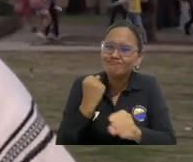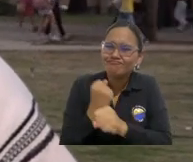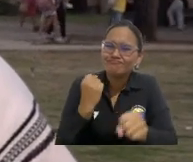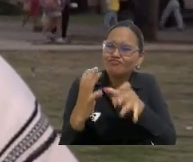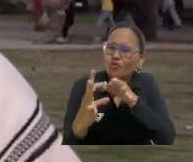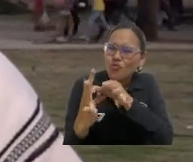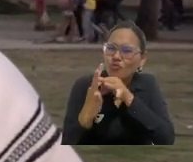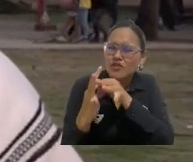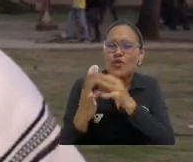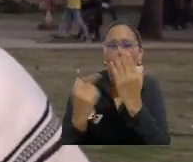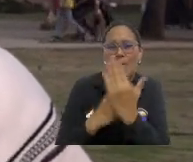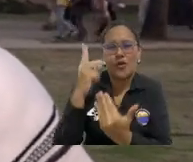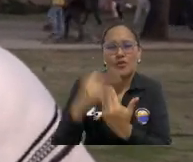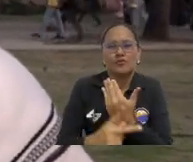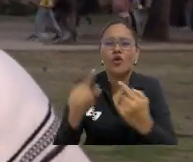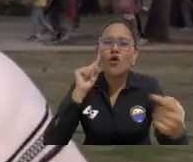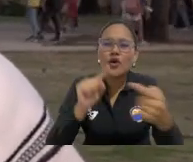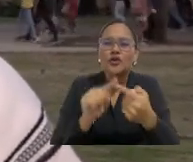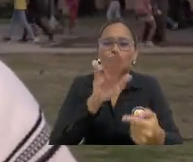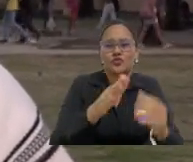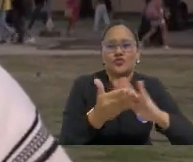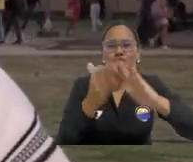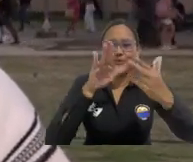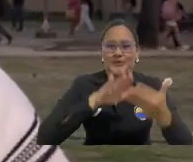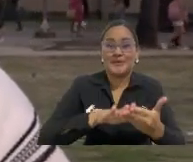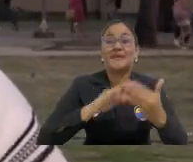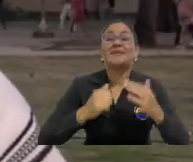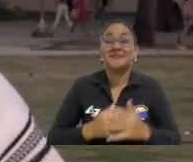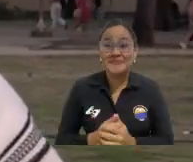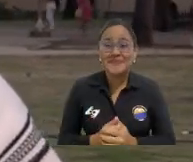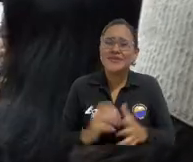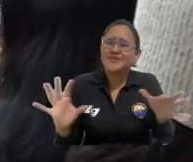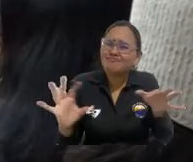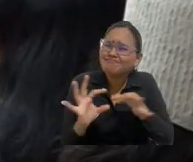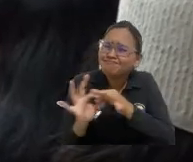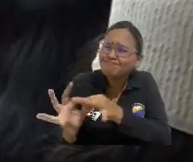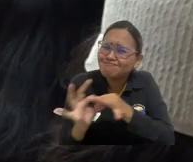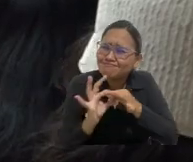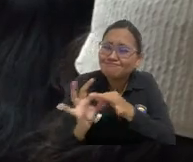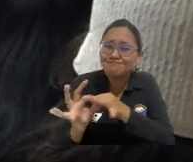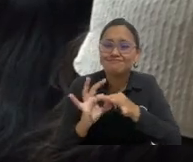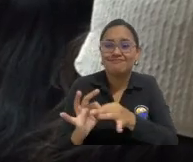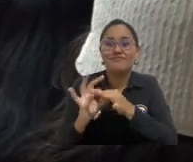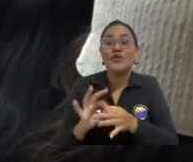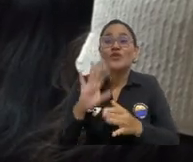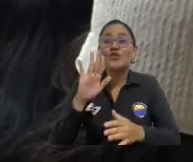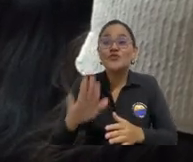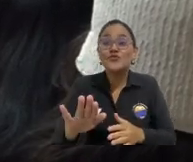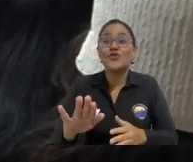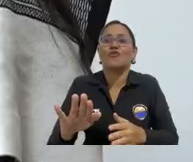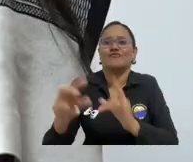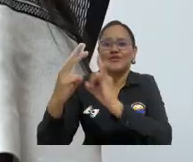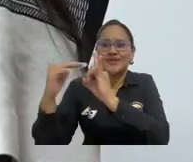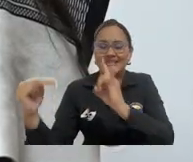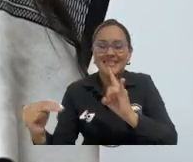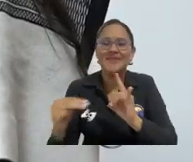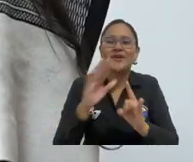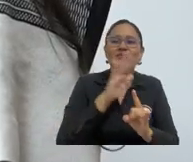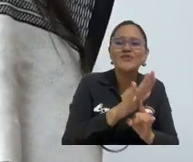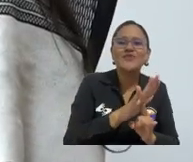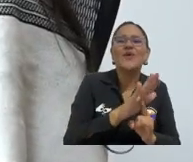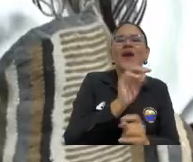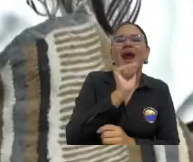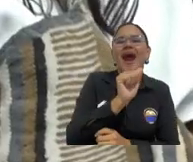algunos proyectos que va en pro y bienestar de la comunidad Los lazos de hermandad entre la Alma Mater y el pueblo